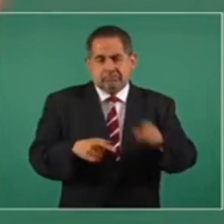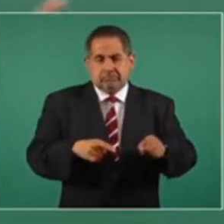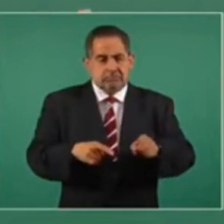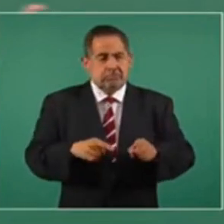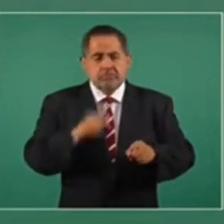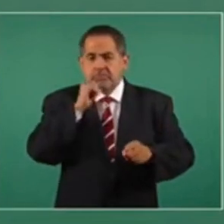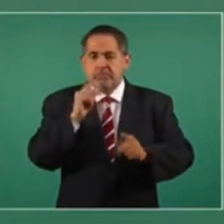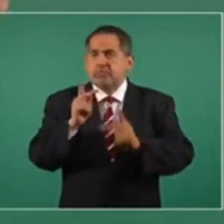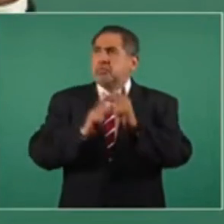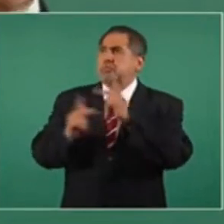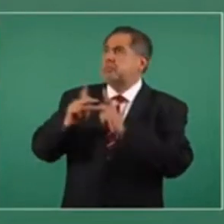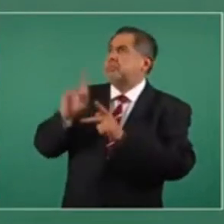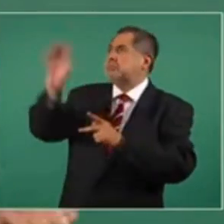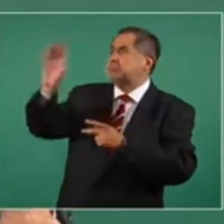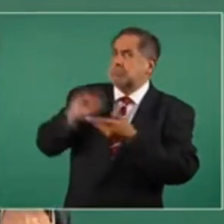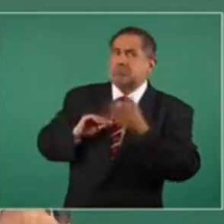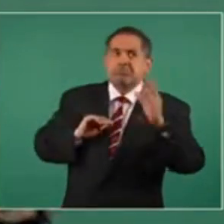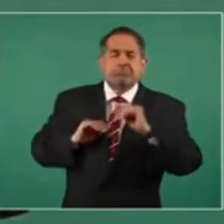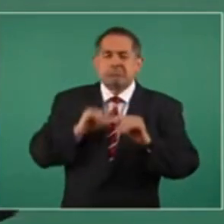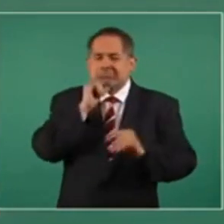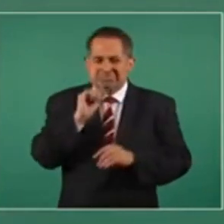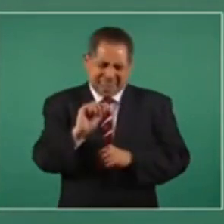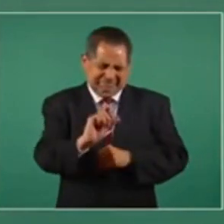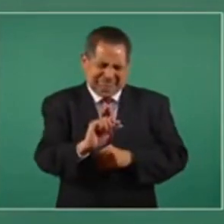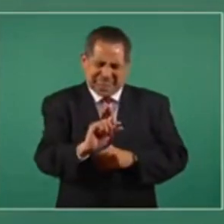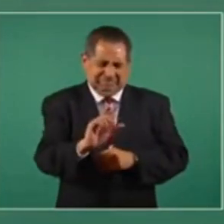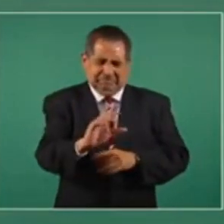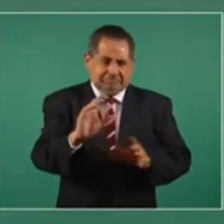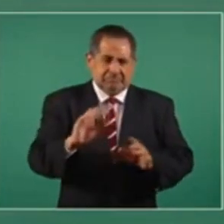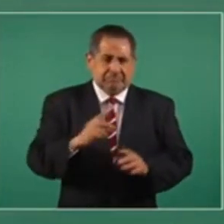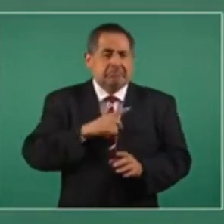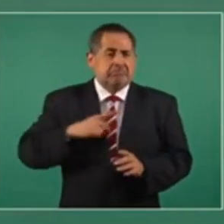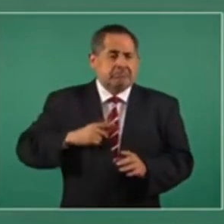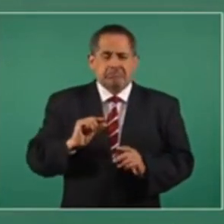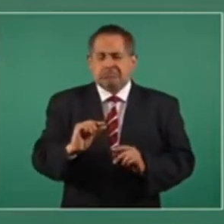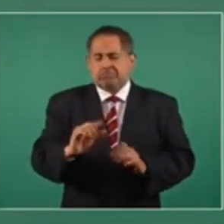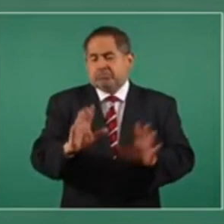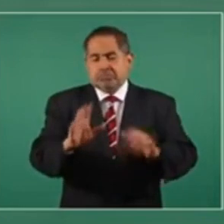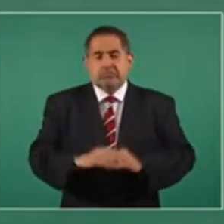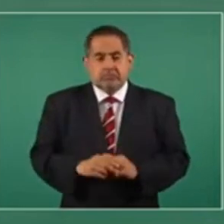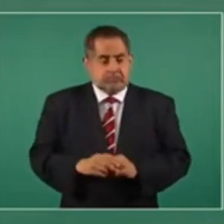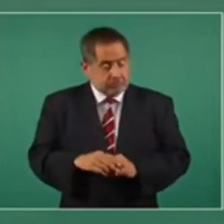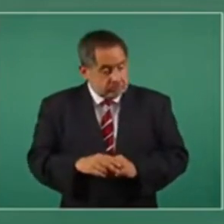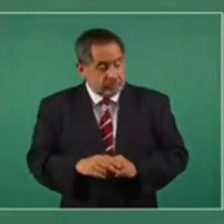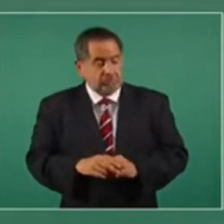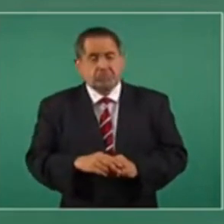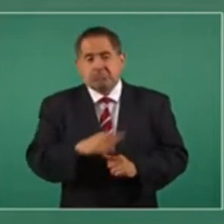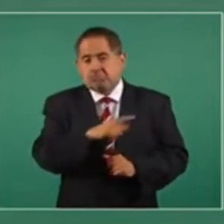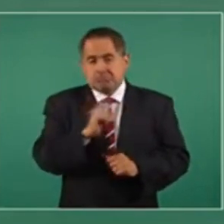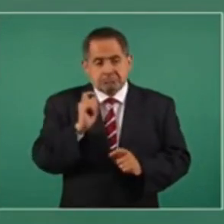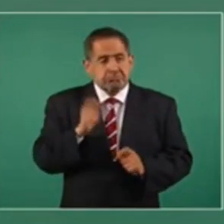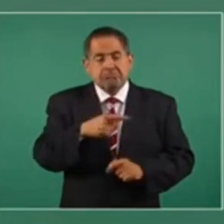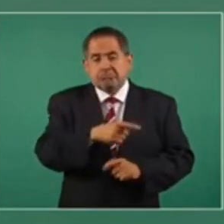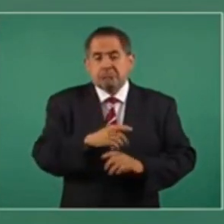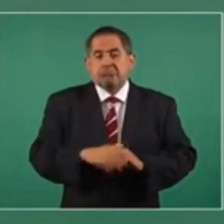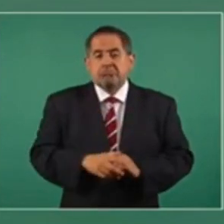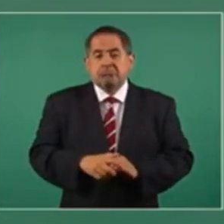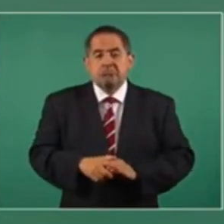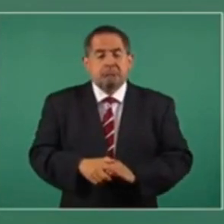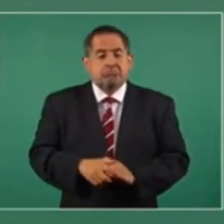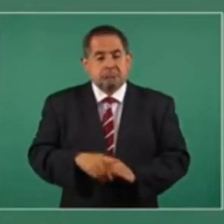sin dejar deuda o con muy poca deuda. Y eso es